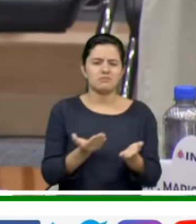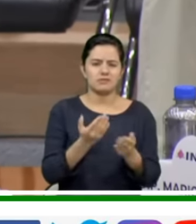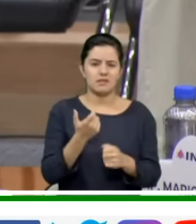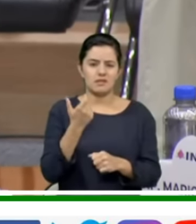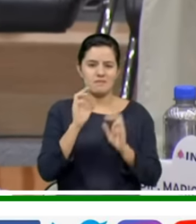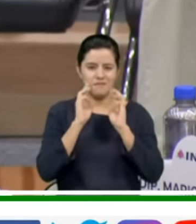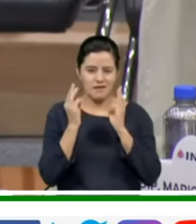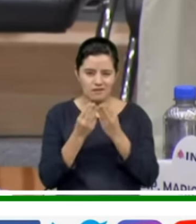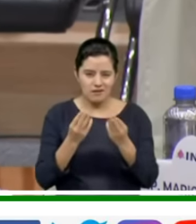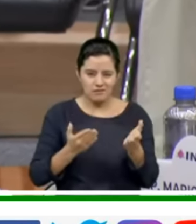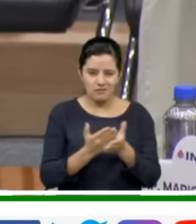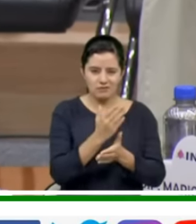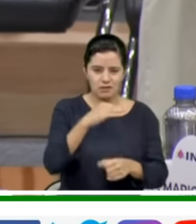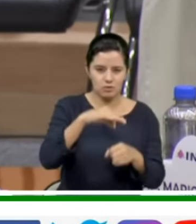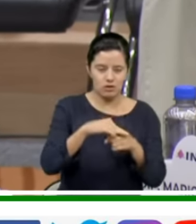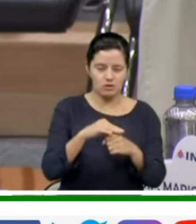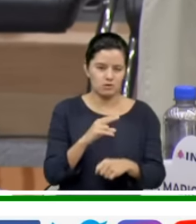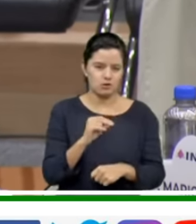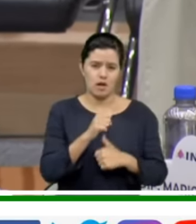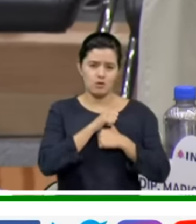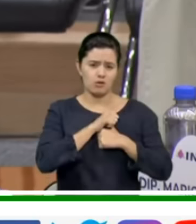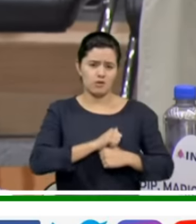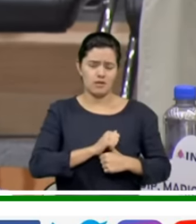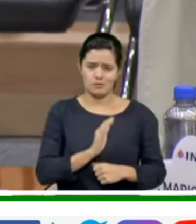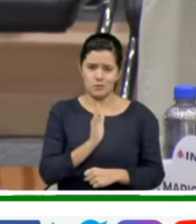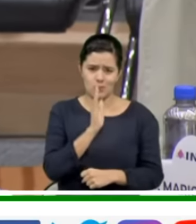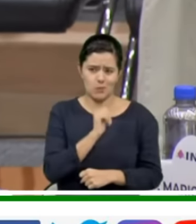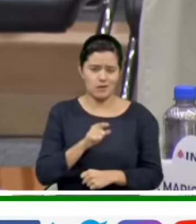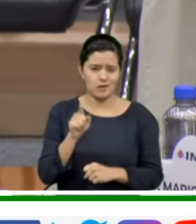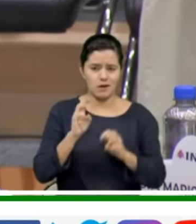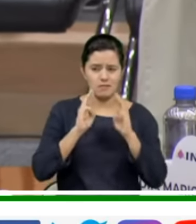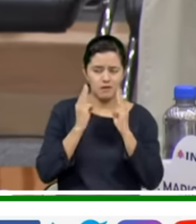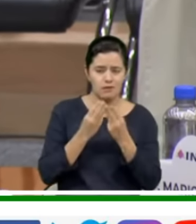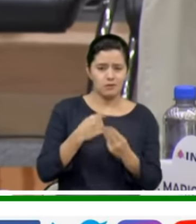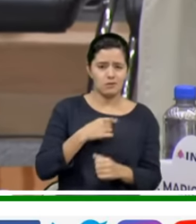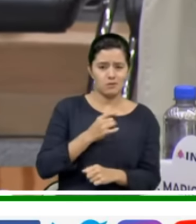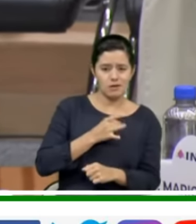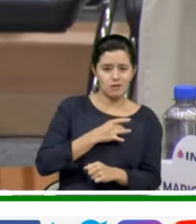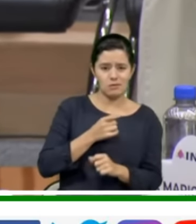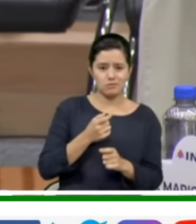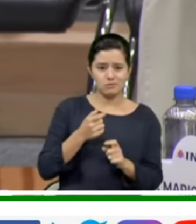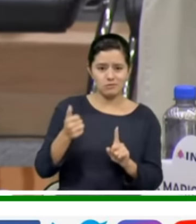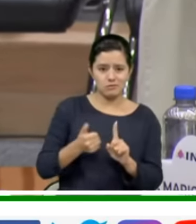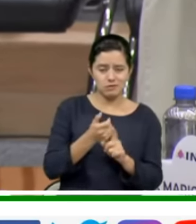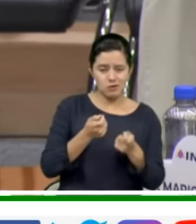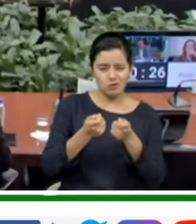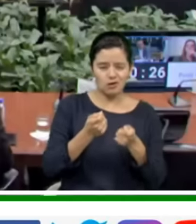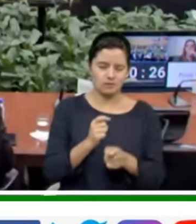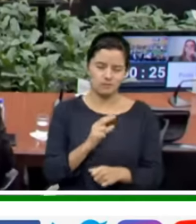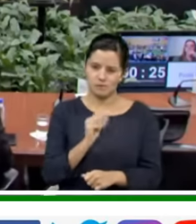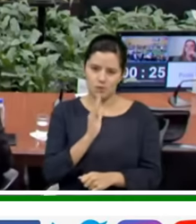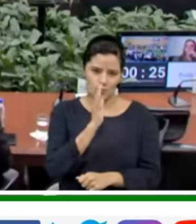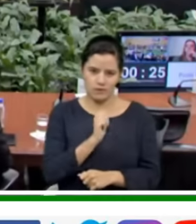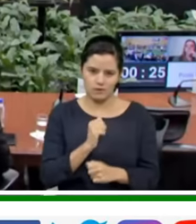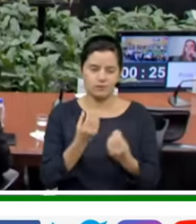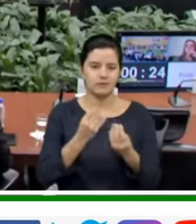ninguna autoridad debe ser electa por el dinero del crimen o por el miedo del crimen Muchas gracias gracias